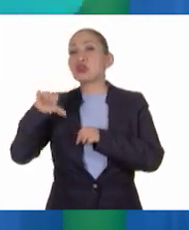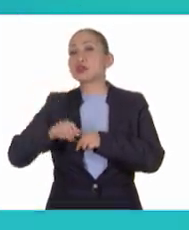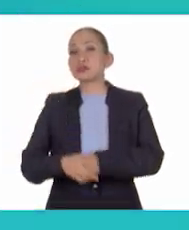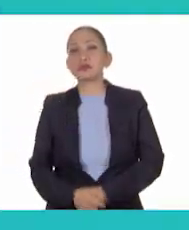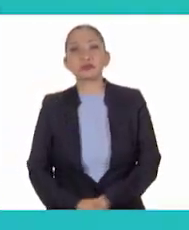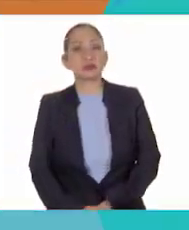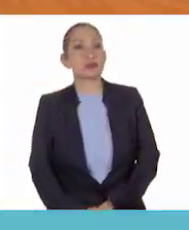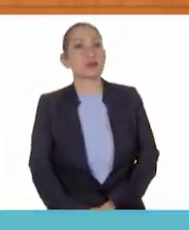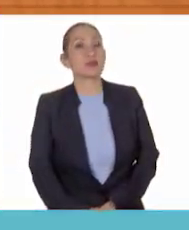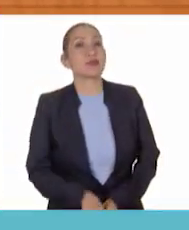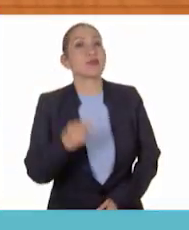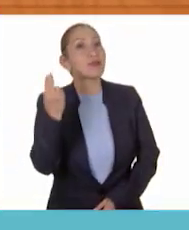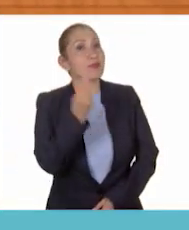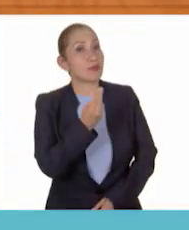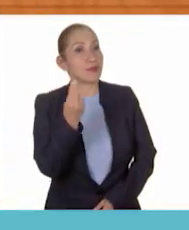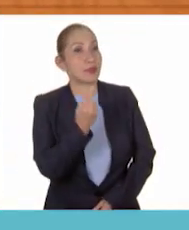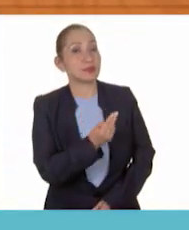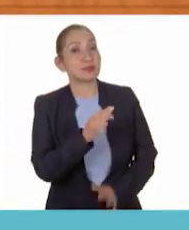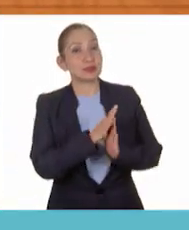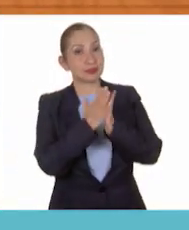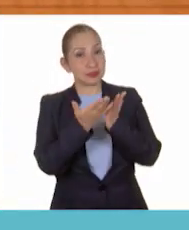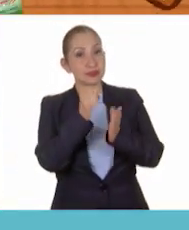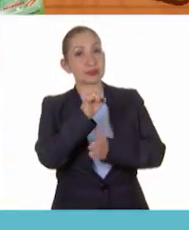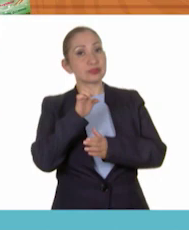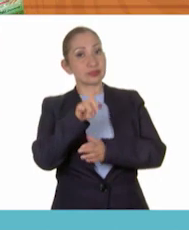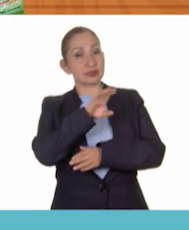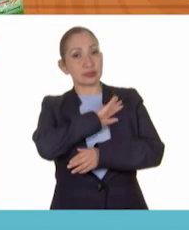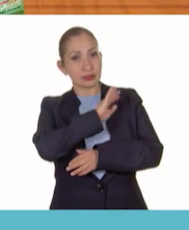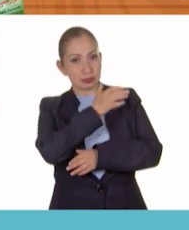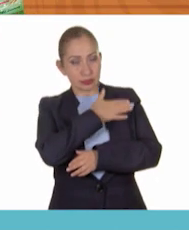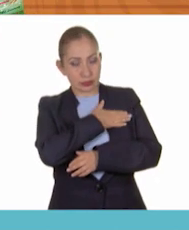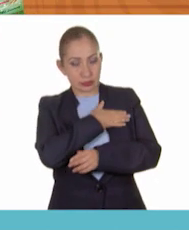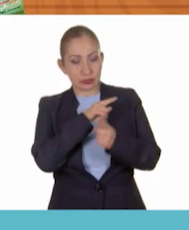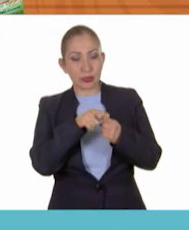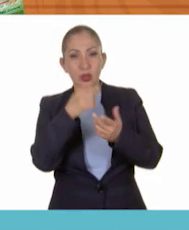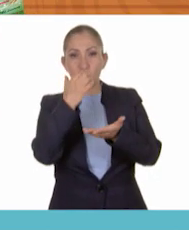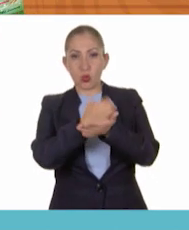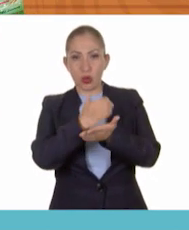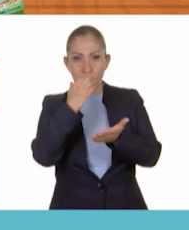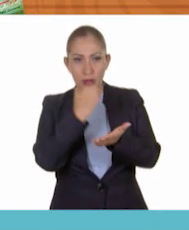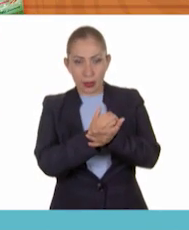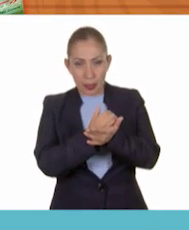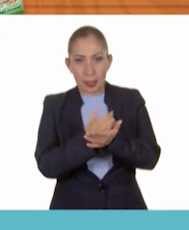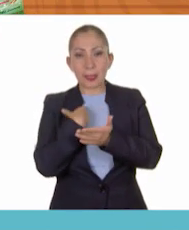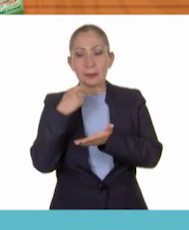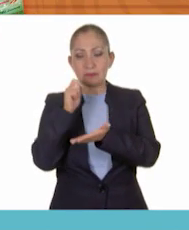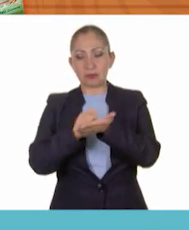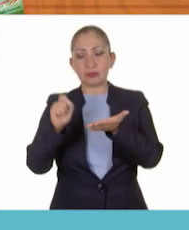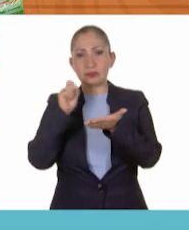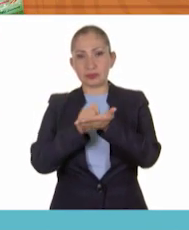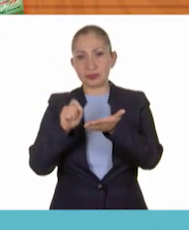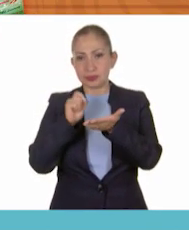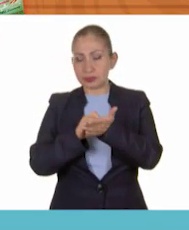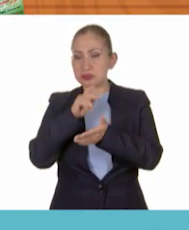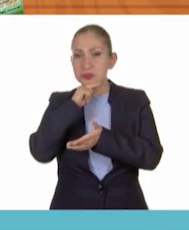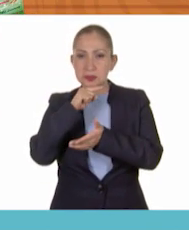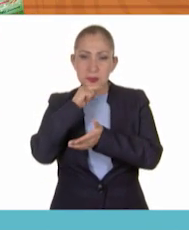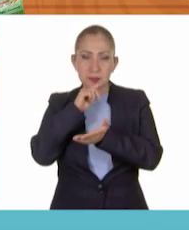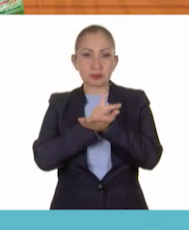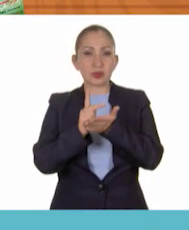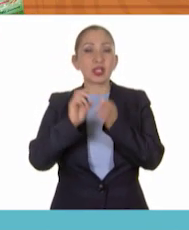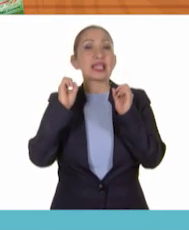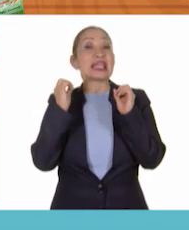Gaby? Vamos a necesitar nuestro libro de texto de español, cuaderno, algo con que anotar y, de ser posible,